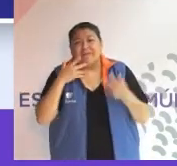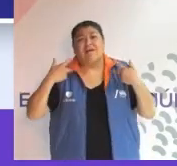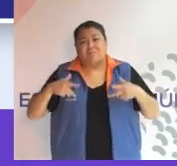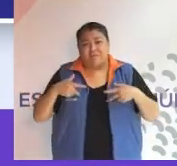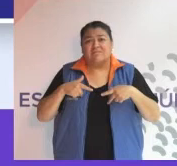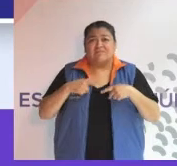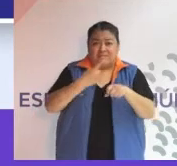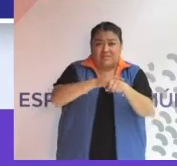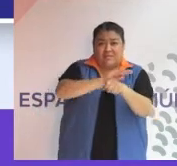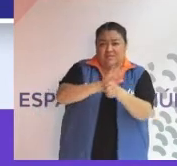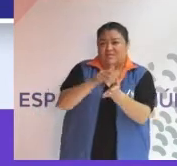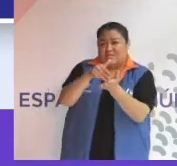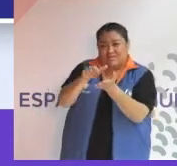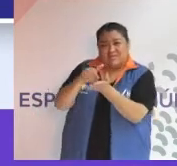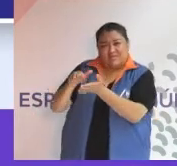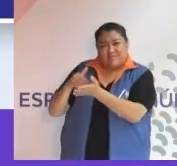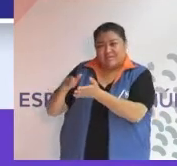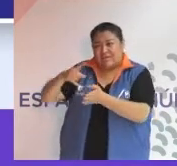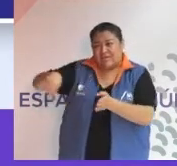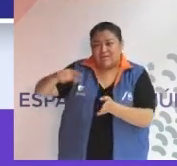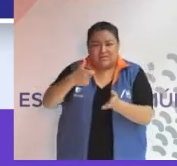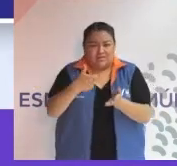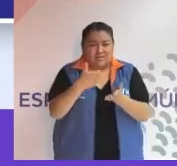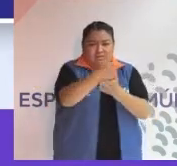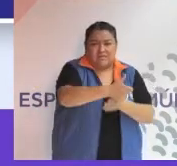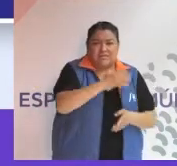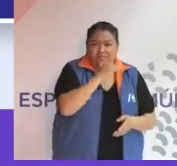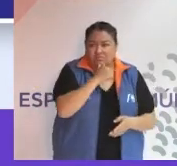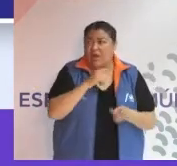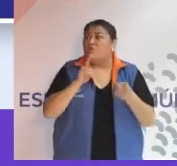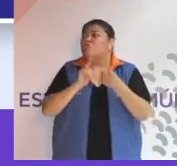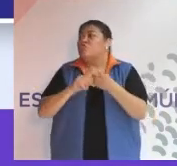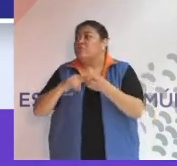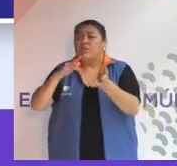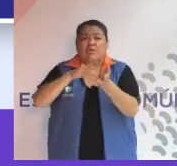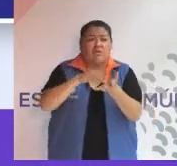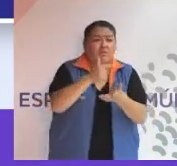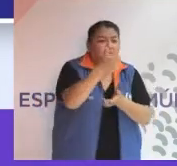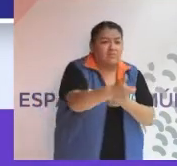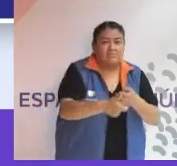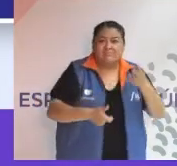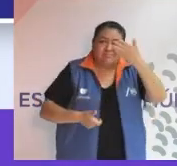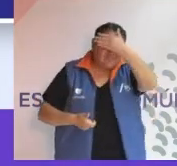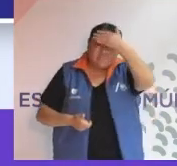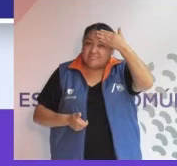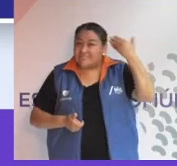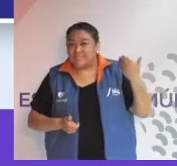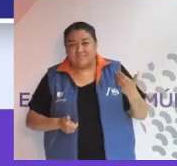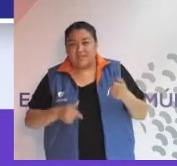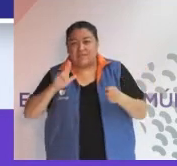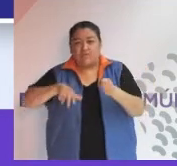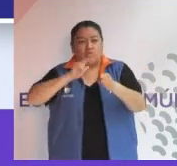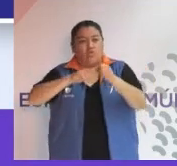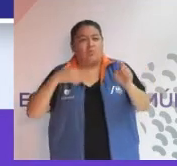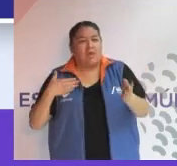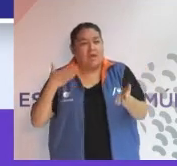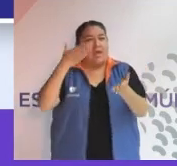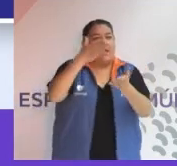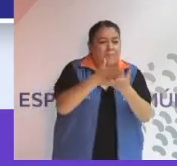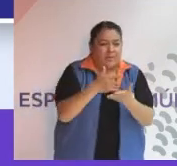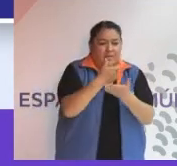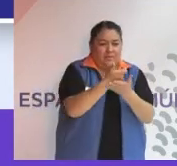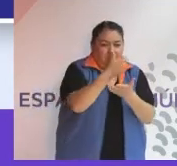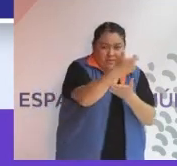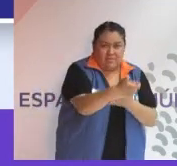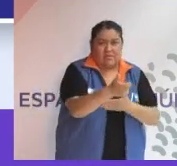chamba, mucha gente no podía donarlo, mucha gente no sabía a dónde donarlo, no tenía sus canales normales de ayuda a